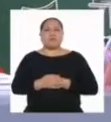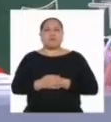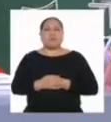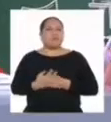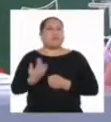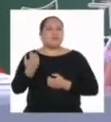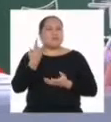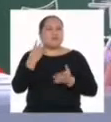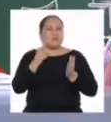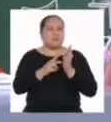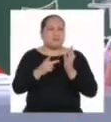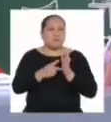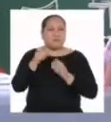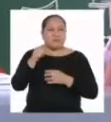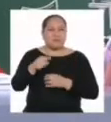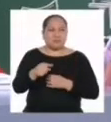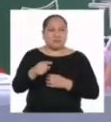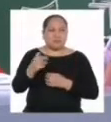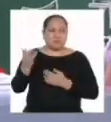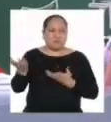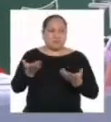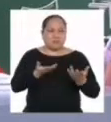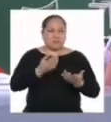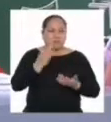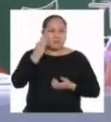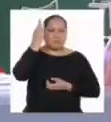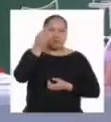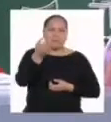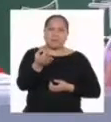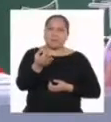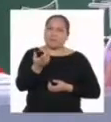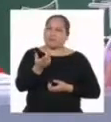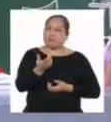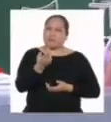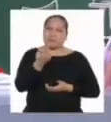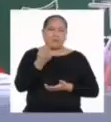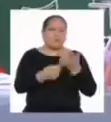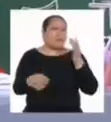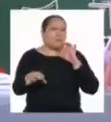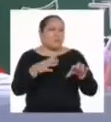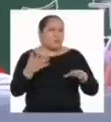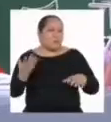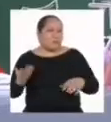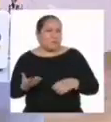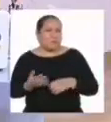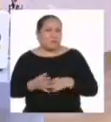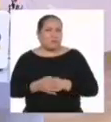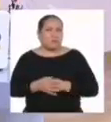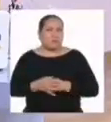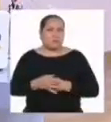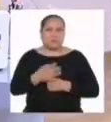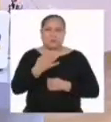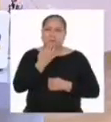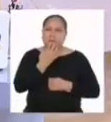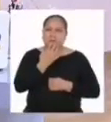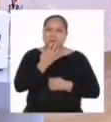¿Qué habrá querido decir con eso, de llevarme al futuro? ¿Qué acciones debemos tomar?